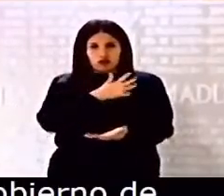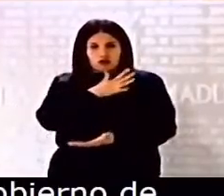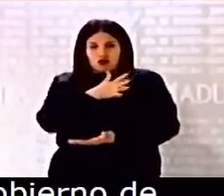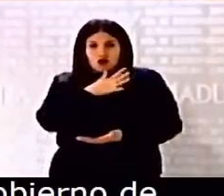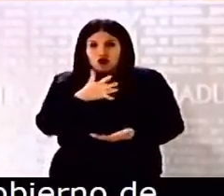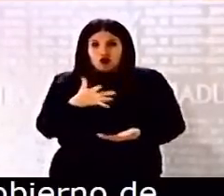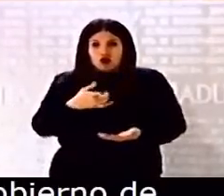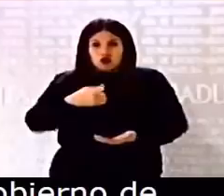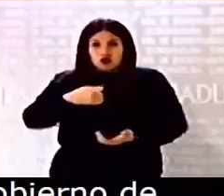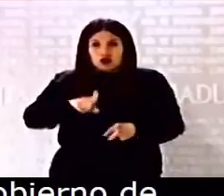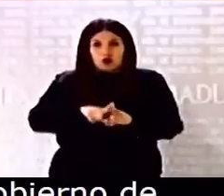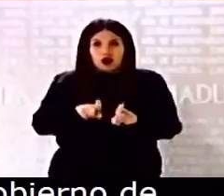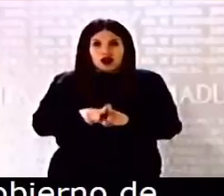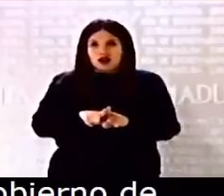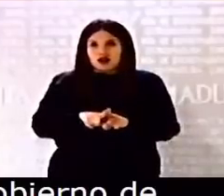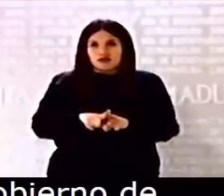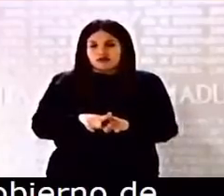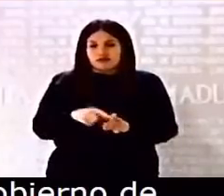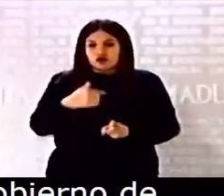no me lo pidan,